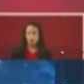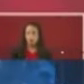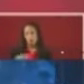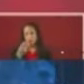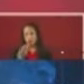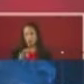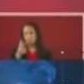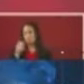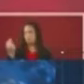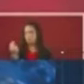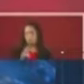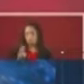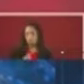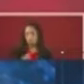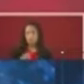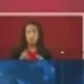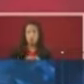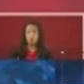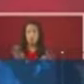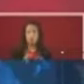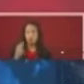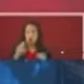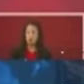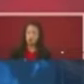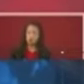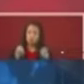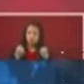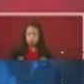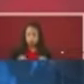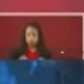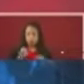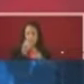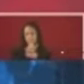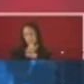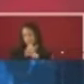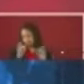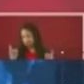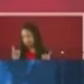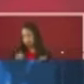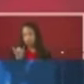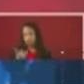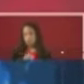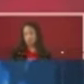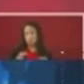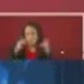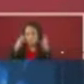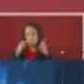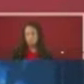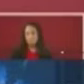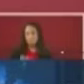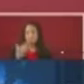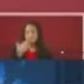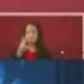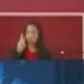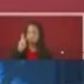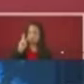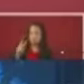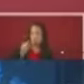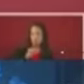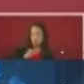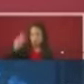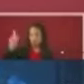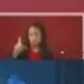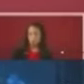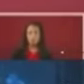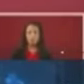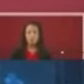abusados, son hostigados, son ignorados, son maltratados. Tenemos que cambiar eso, tenemos que